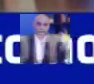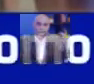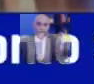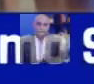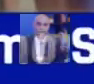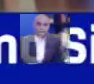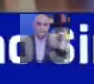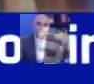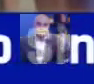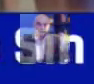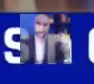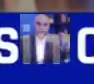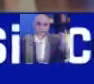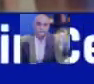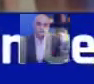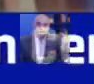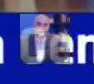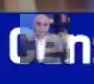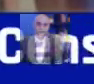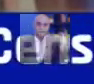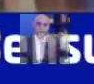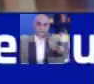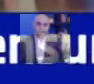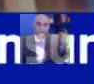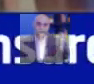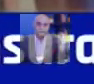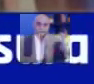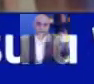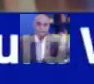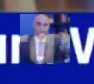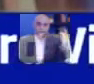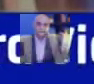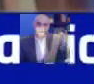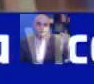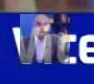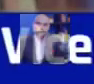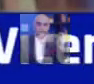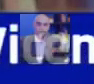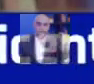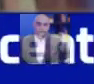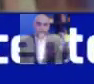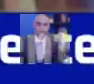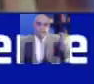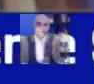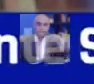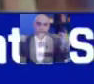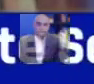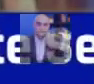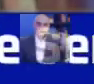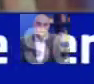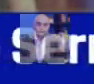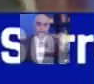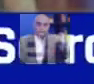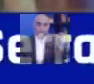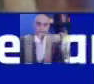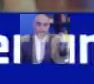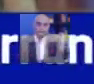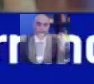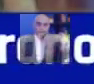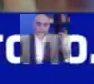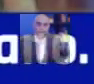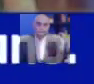para acabar con ese régimen inequitativo, abusivo de las concesiones, con ese régimen